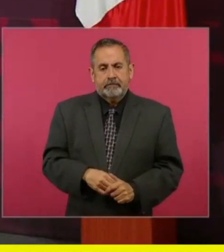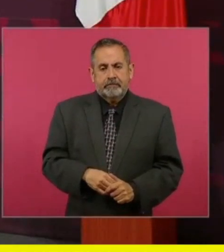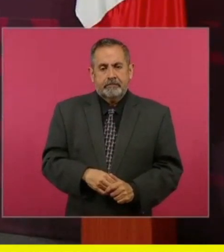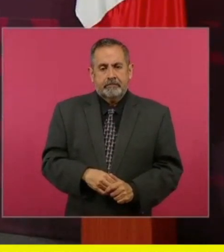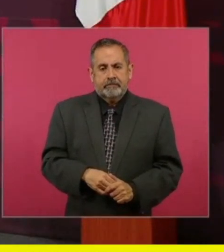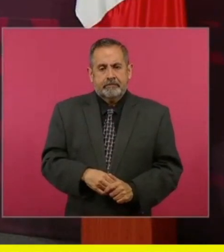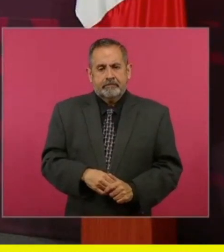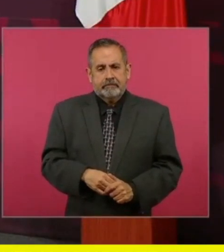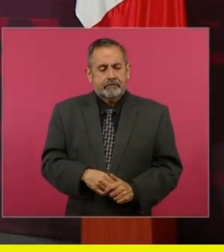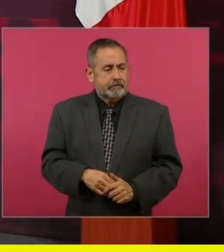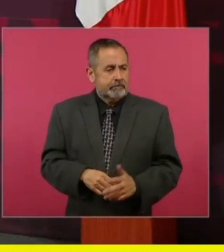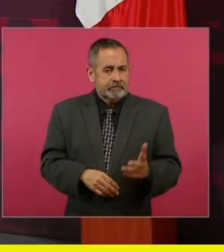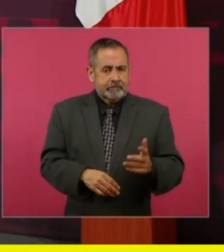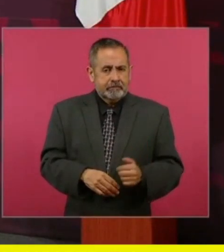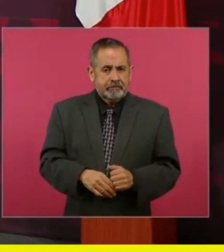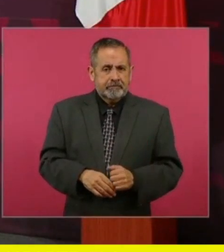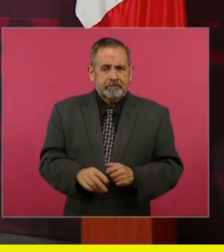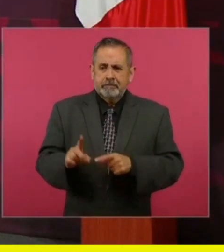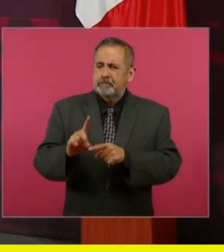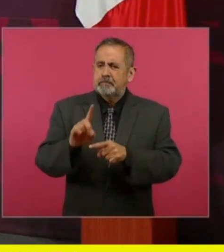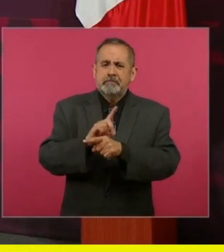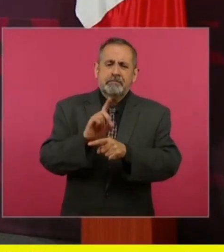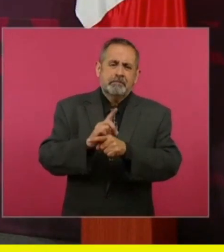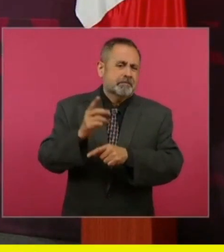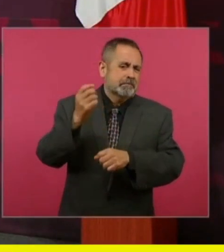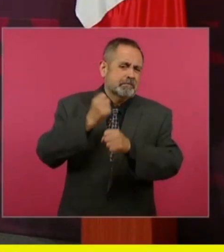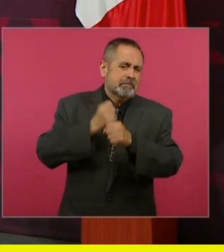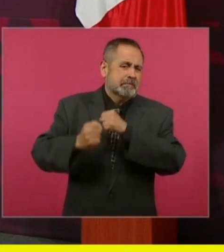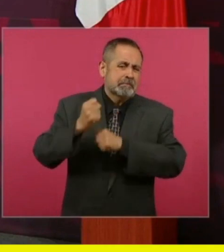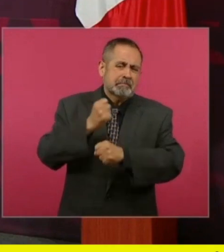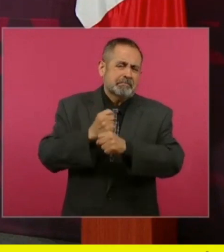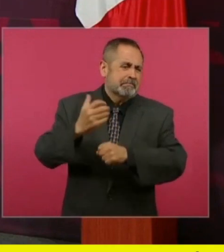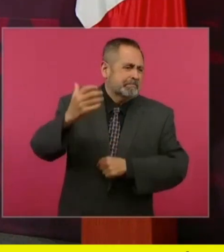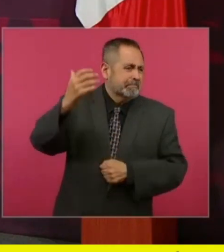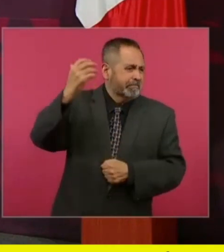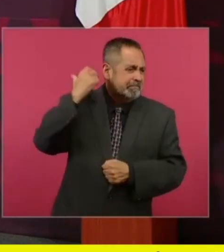es aplicada desde hace muchísimos años